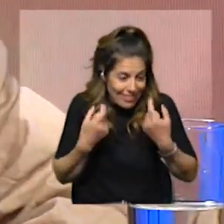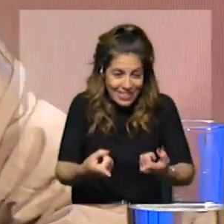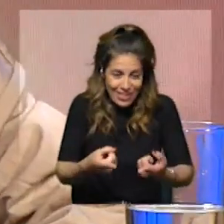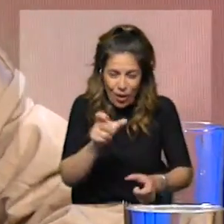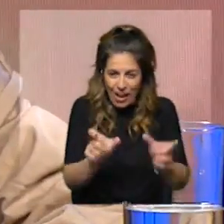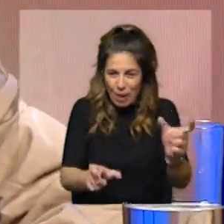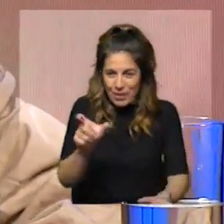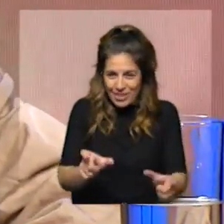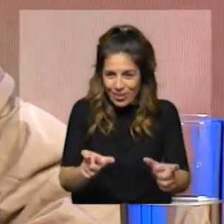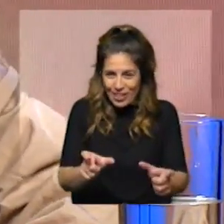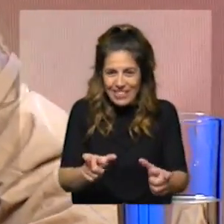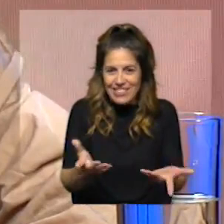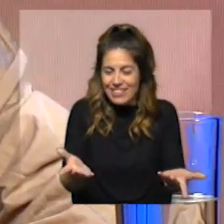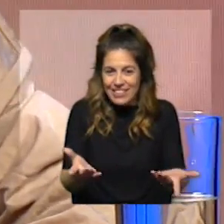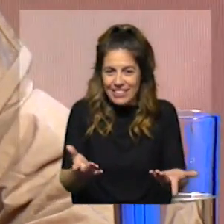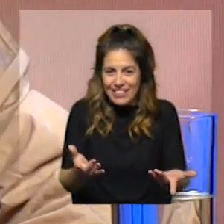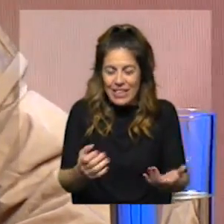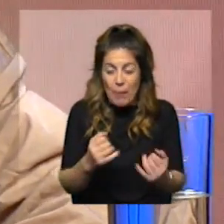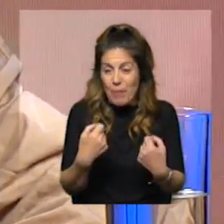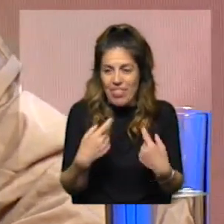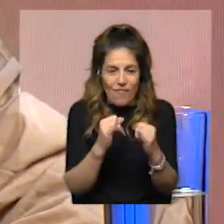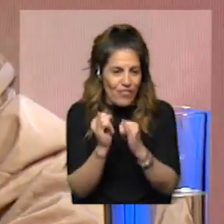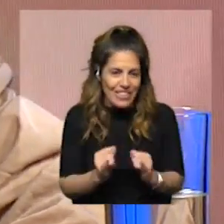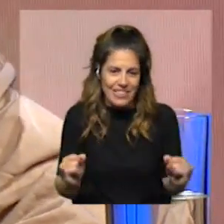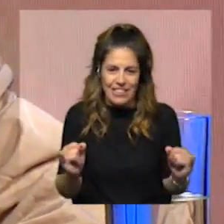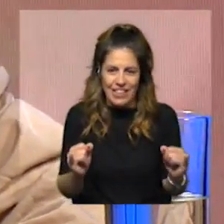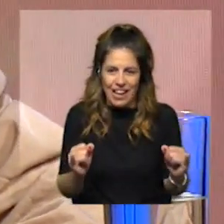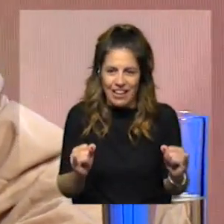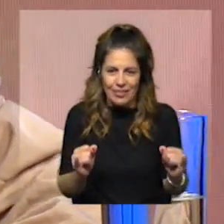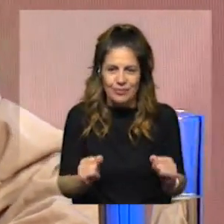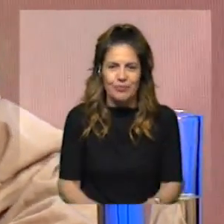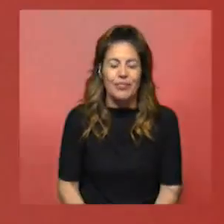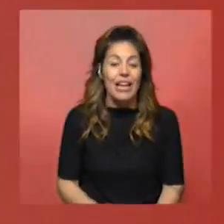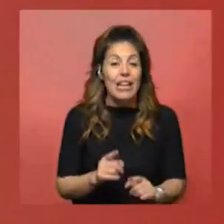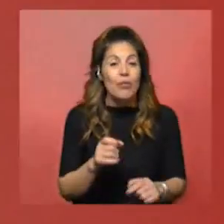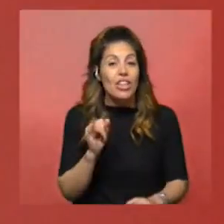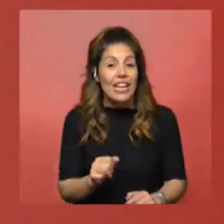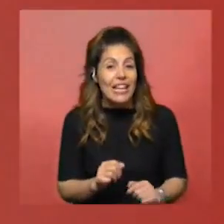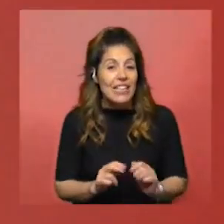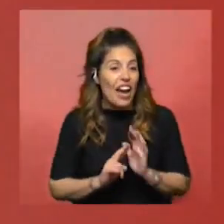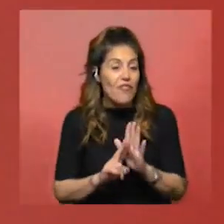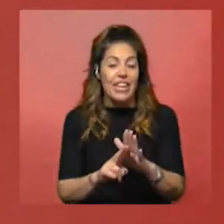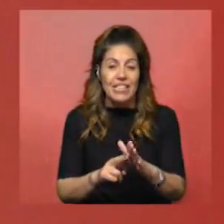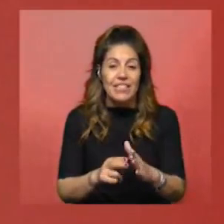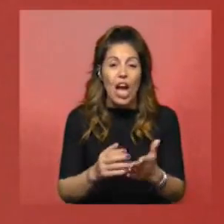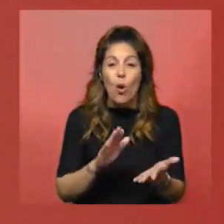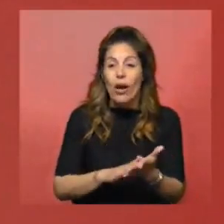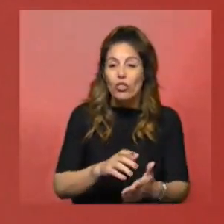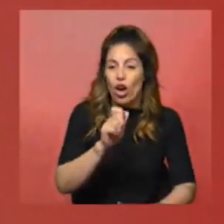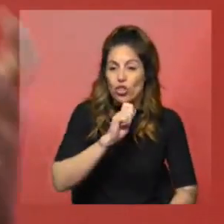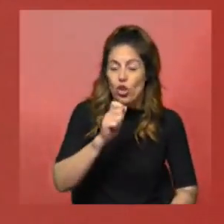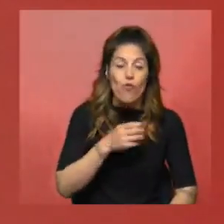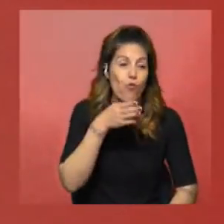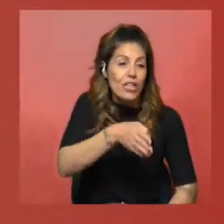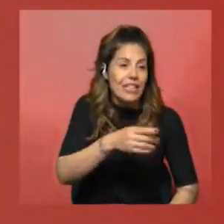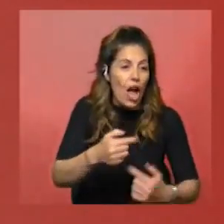público. Y nada, te pone muy feliz, ¿no? Creo que es eso. Además. ¿Y tenés referencias en cuanto a shows, por ejemplo? ¿Fuiste a algún